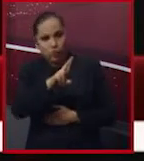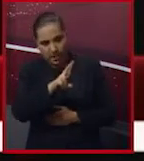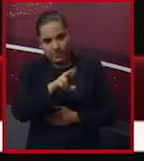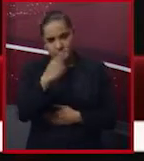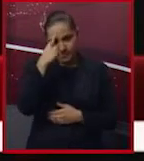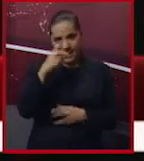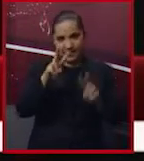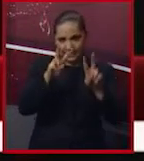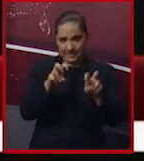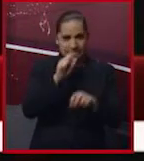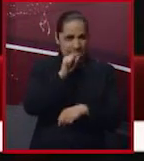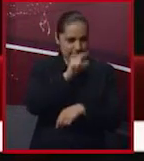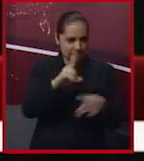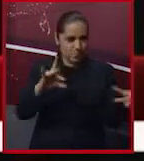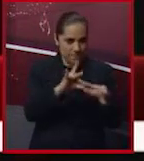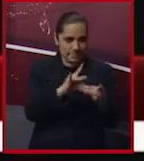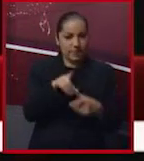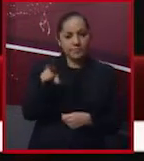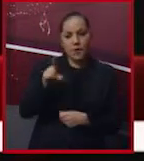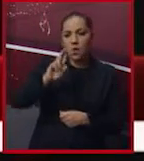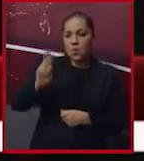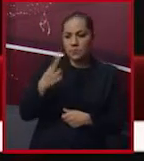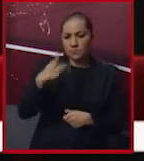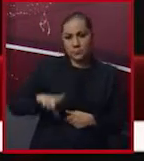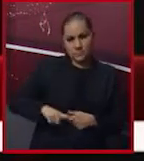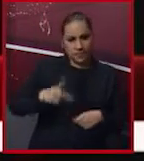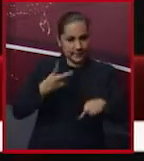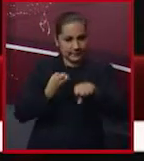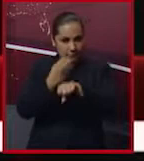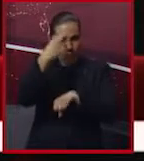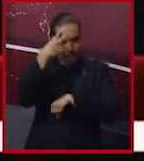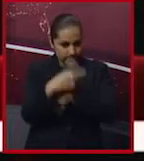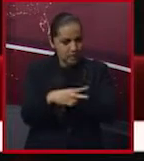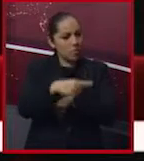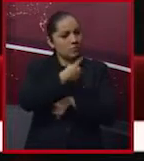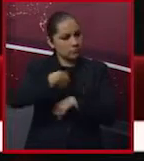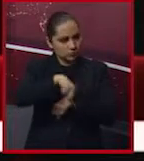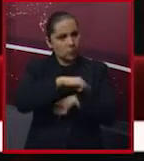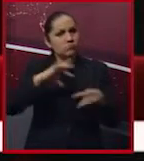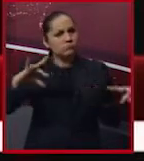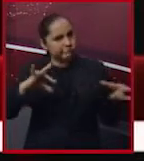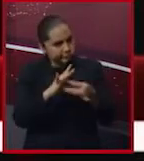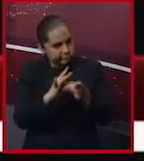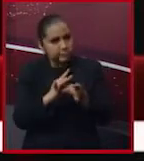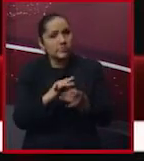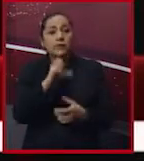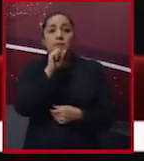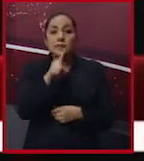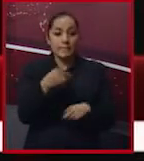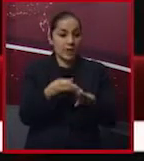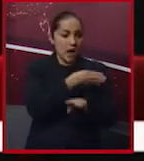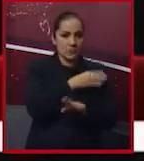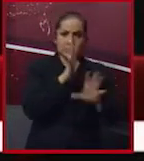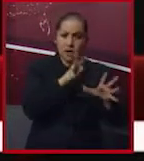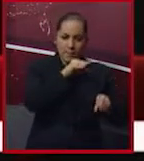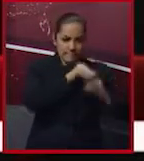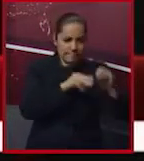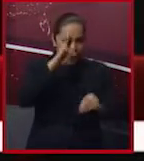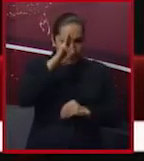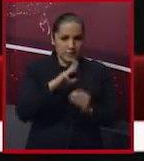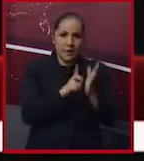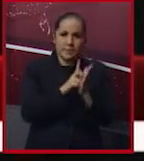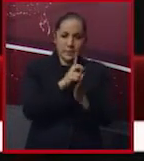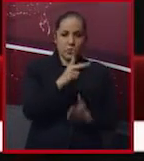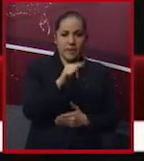la Universidad Autónoma del Estado de México realizamos y concluimos la maestría en Derecho Parlamentario. Con el